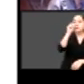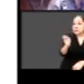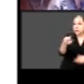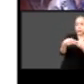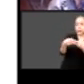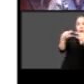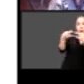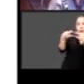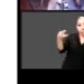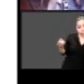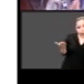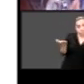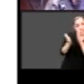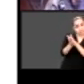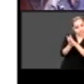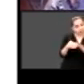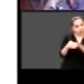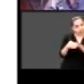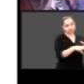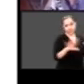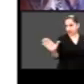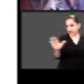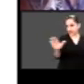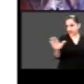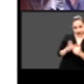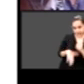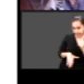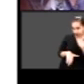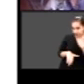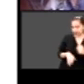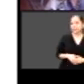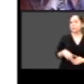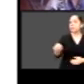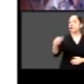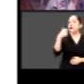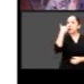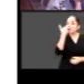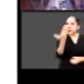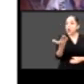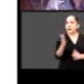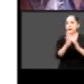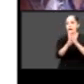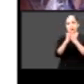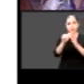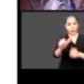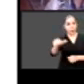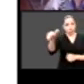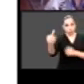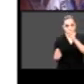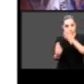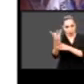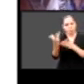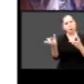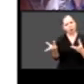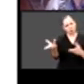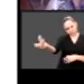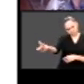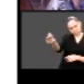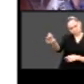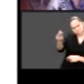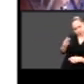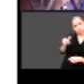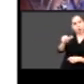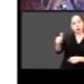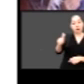a leer otro libro empezamos un libro nuevo es la hora de meterse a bañar entonces hay que hacer otra cosa